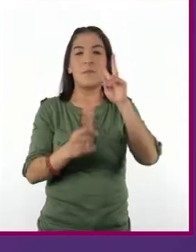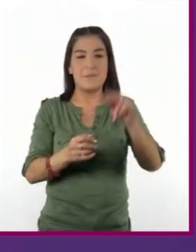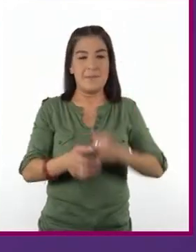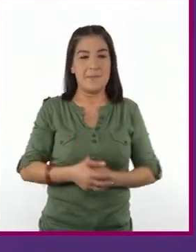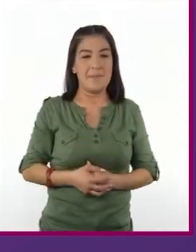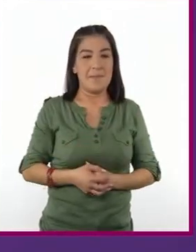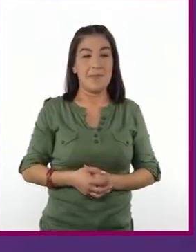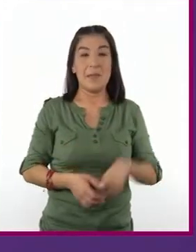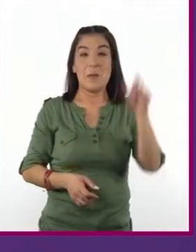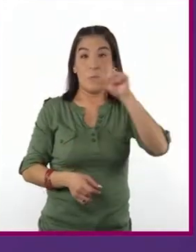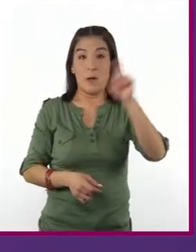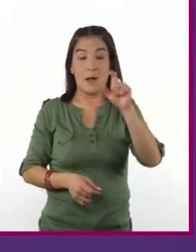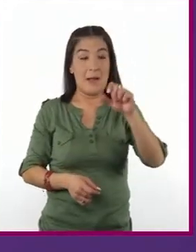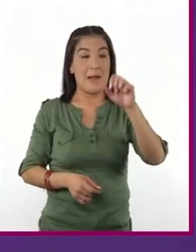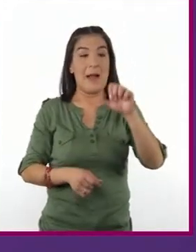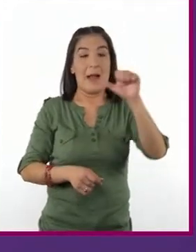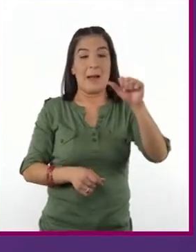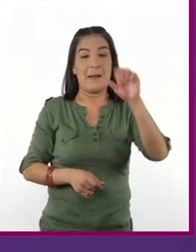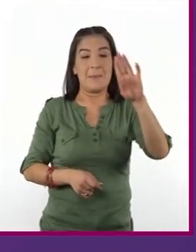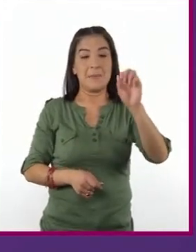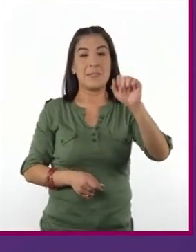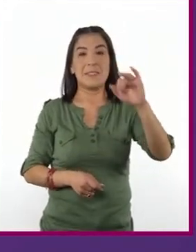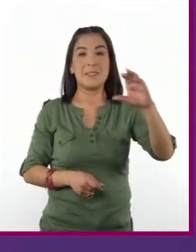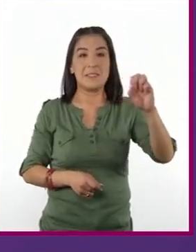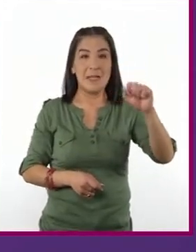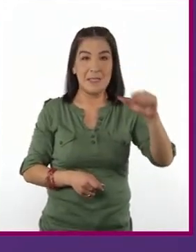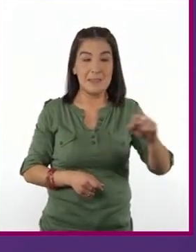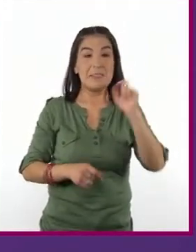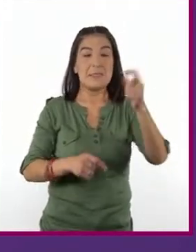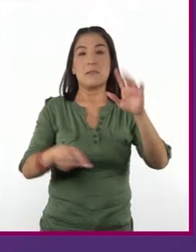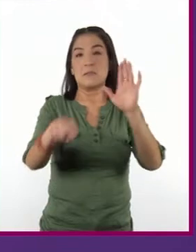las abscisas son negativas y las ordenadas